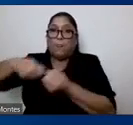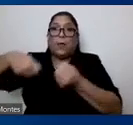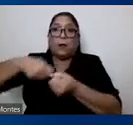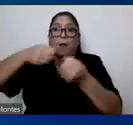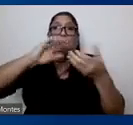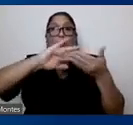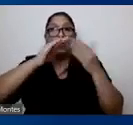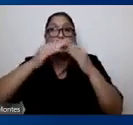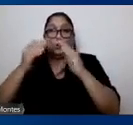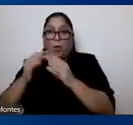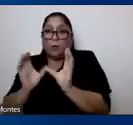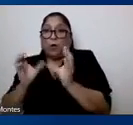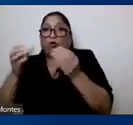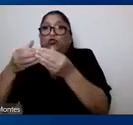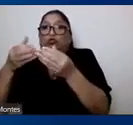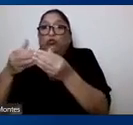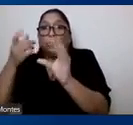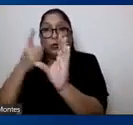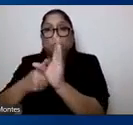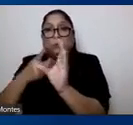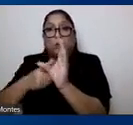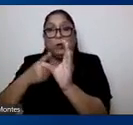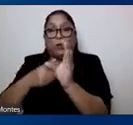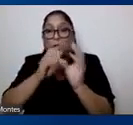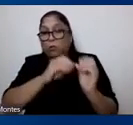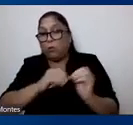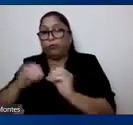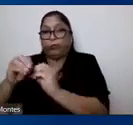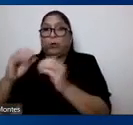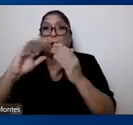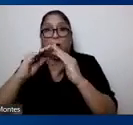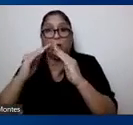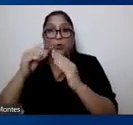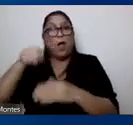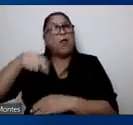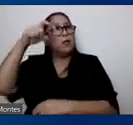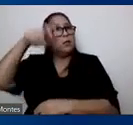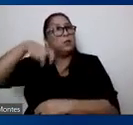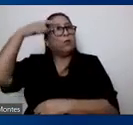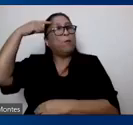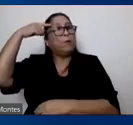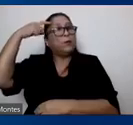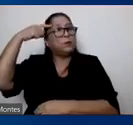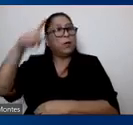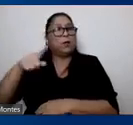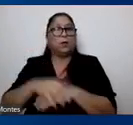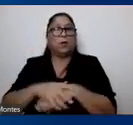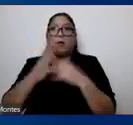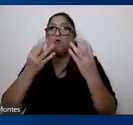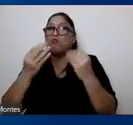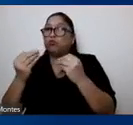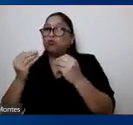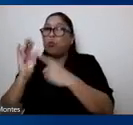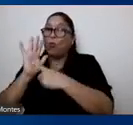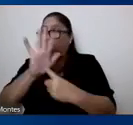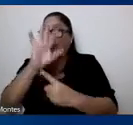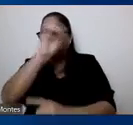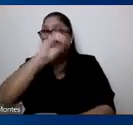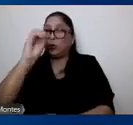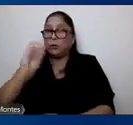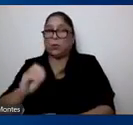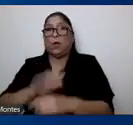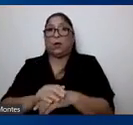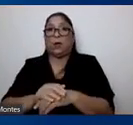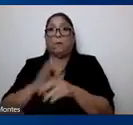grupos subversivos. Por ello es que tenemos que considerar de que un gran indicador de que la subversión